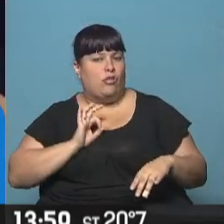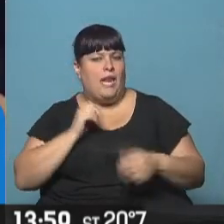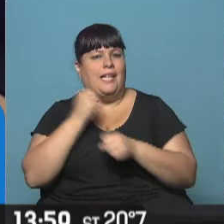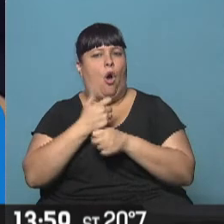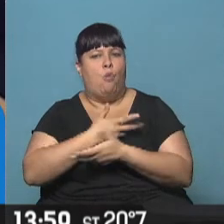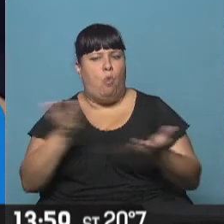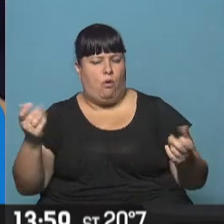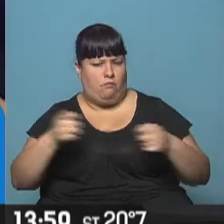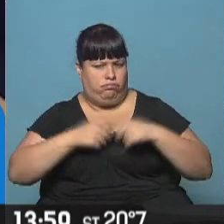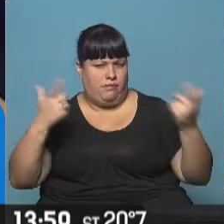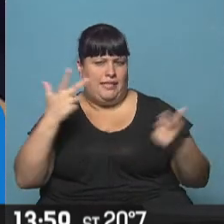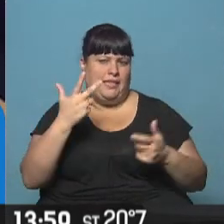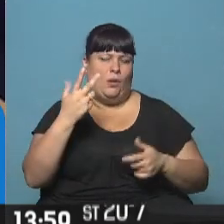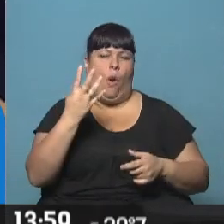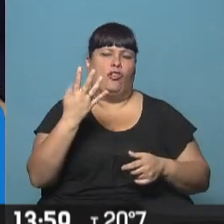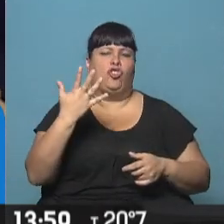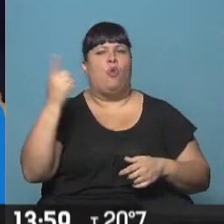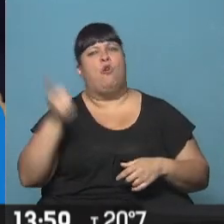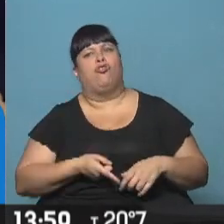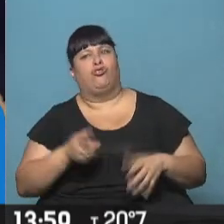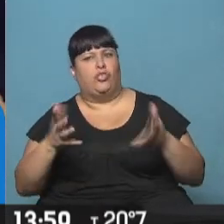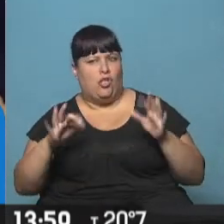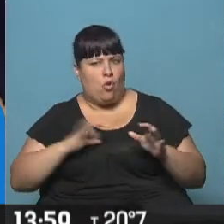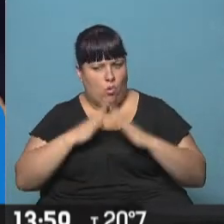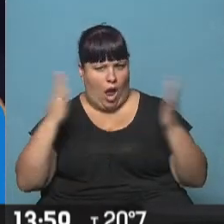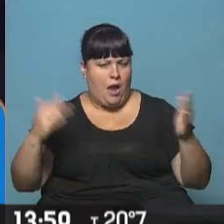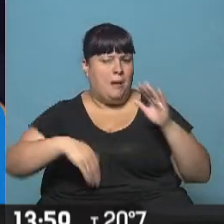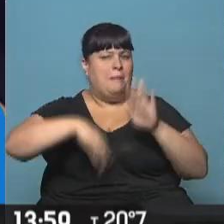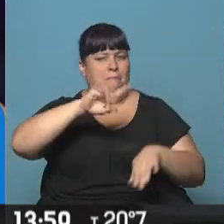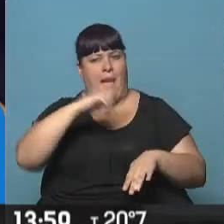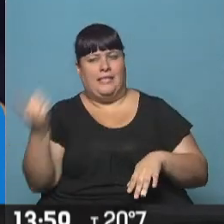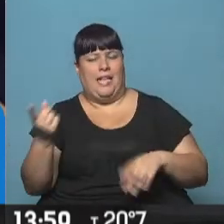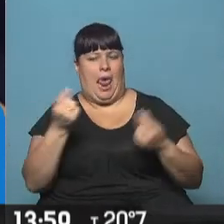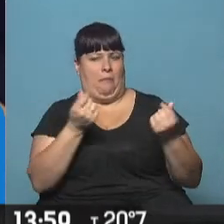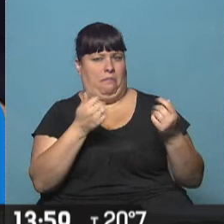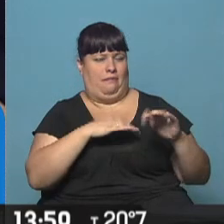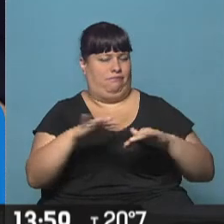empleo público venía creciendo entre 4 y 5% anual, muy por encima del crecimiento